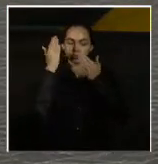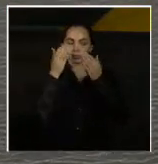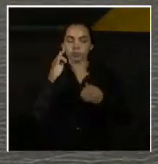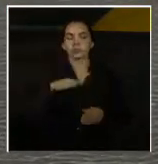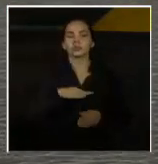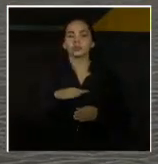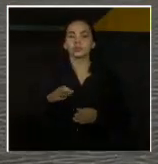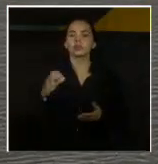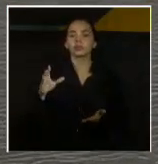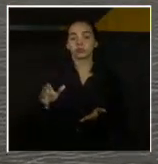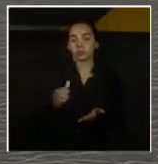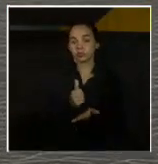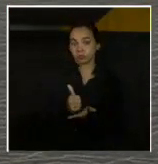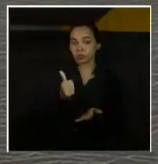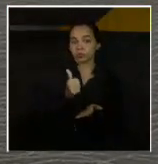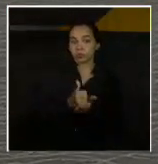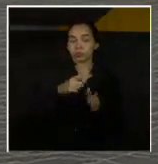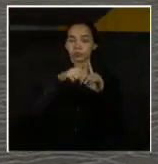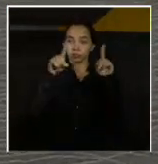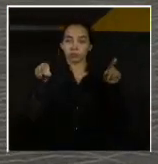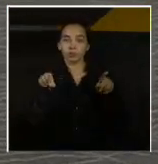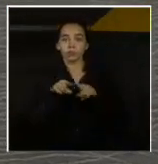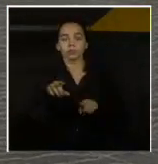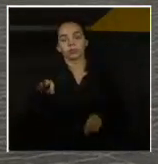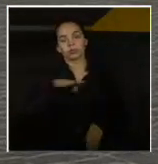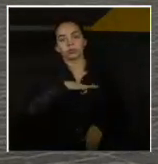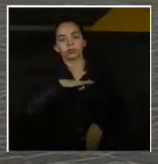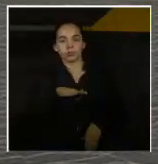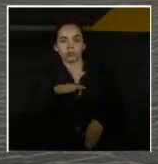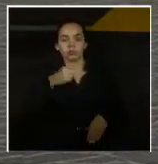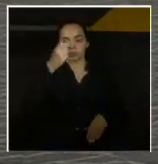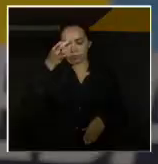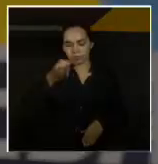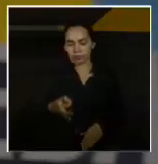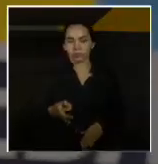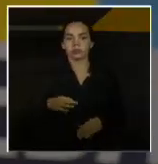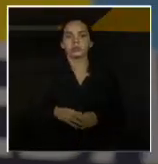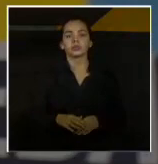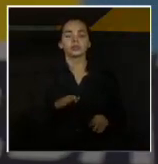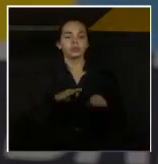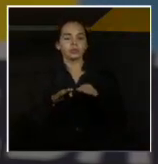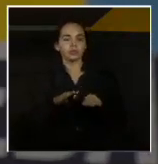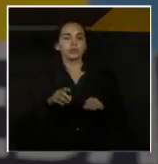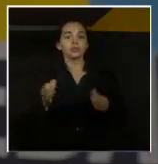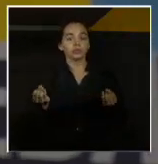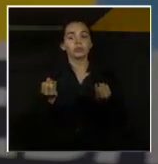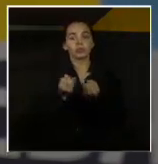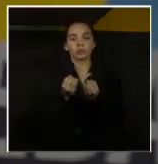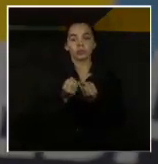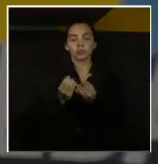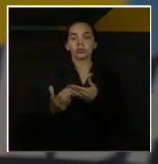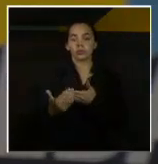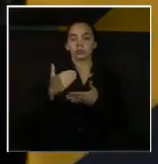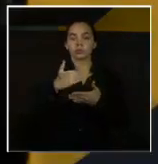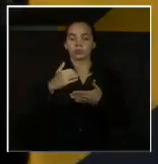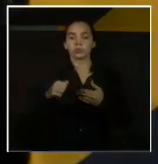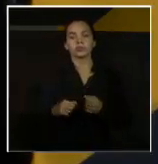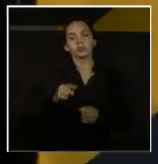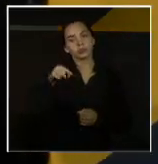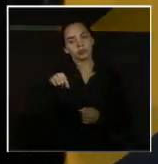de certificación, donde tengan la oportunidad de profesionalizarse e incluso a través de la